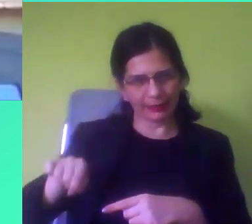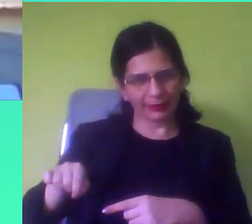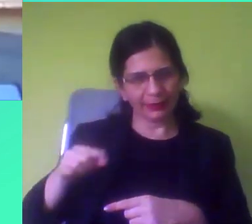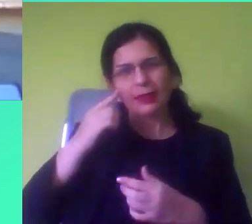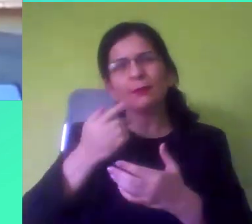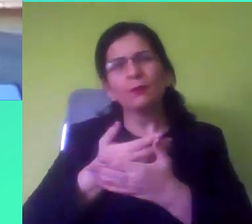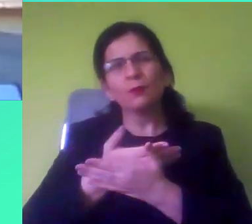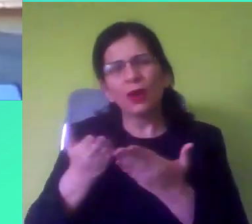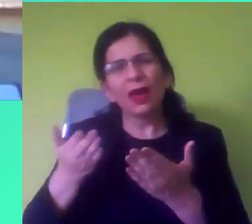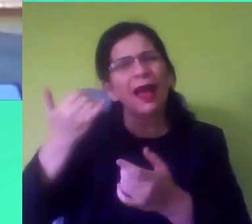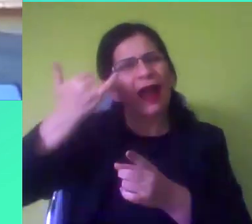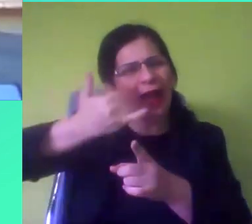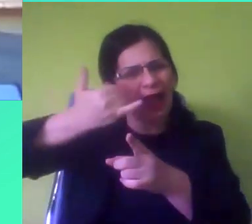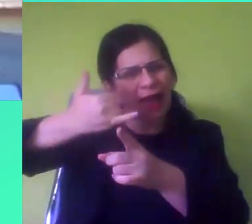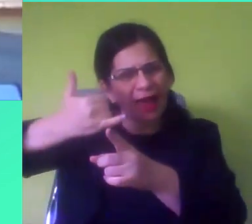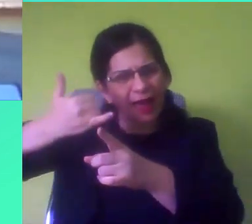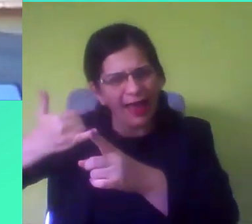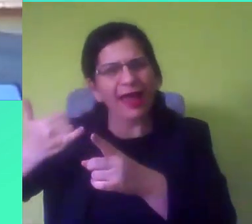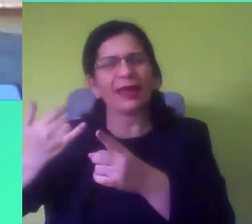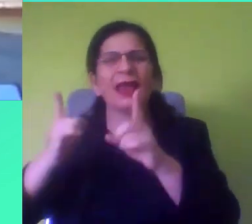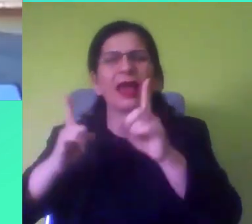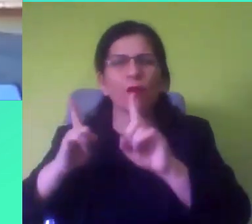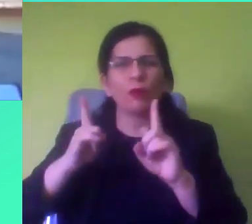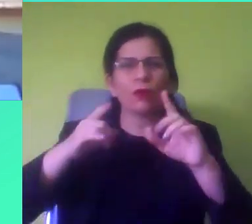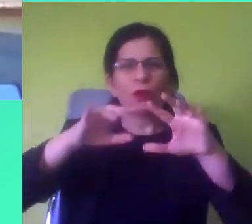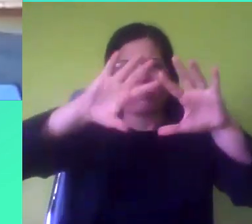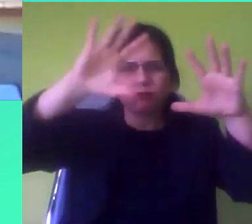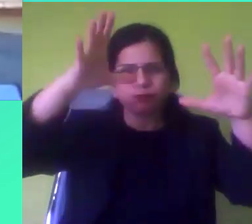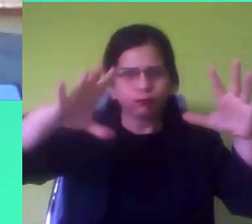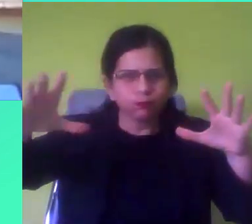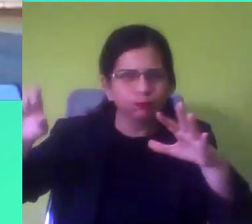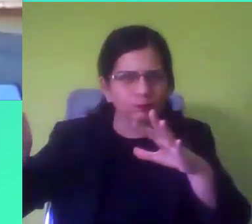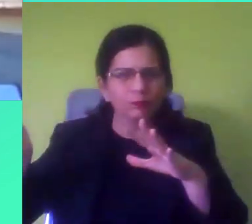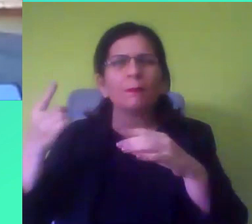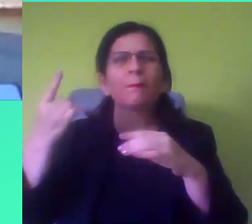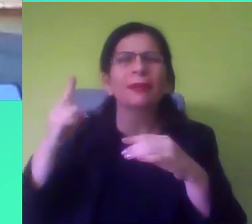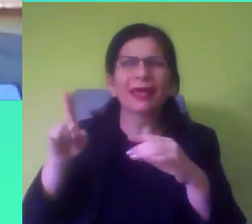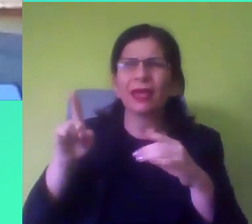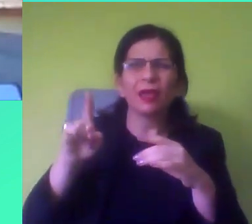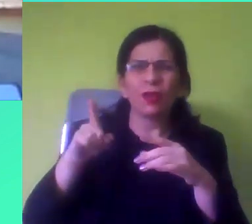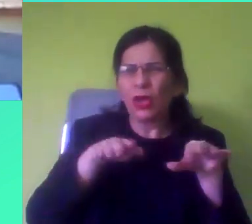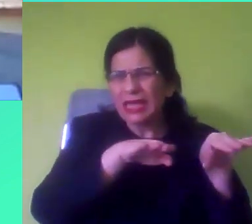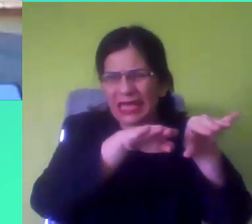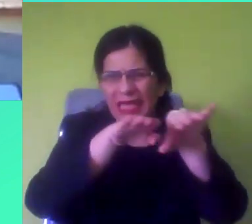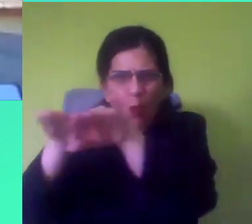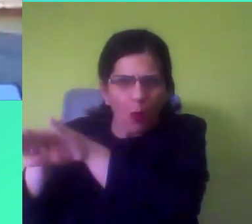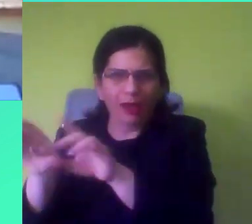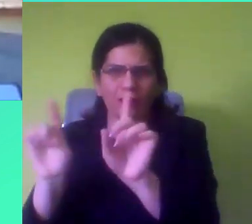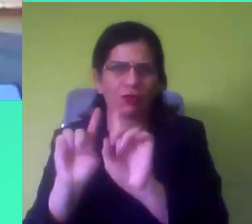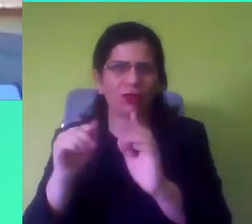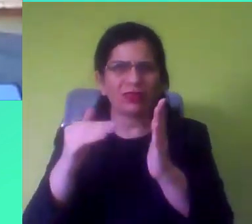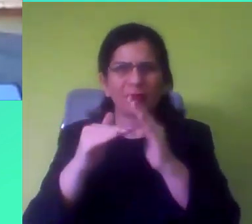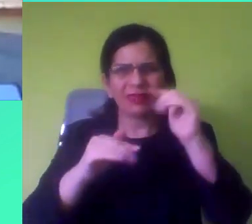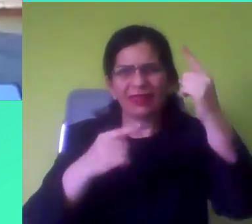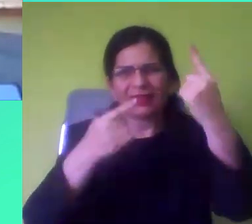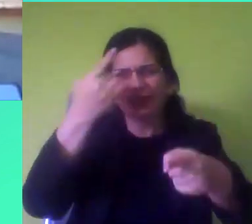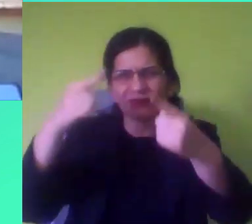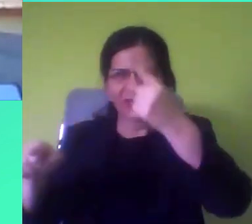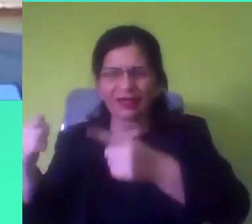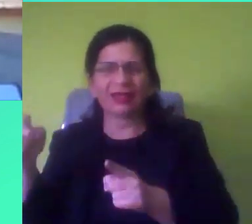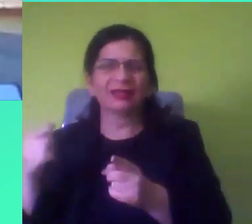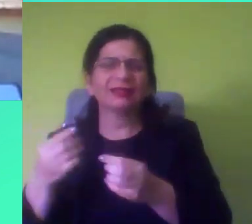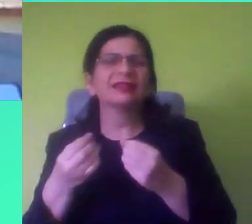permafrost, pero no lo vamos a encontrar distribuido homogéneamente en toda la montaña. Y esto está